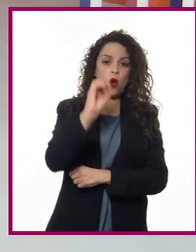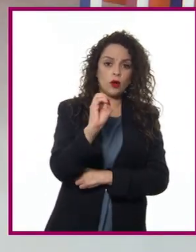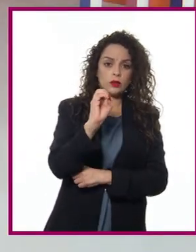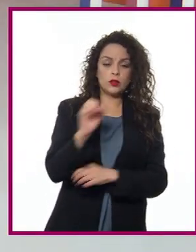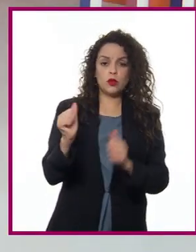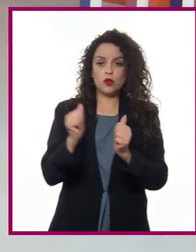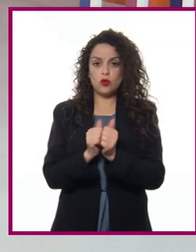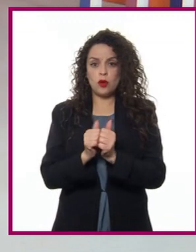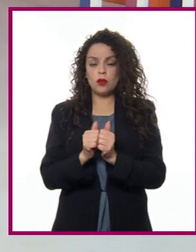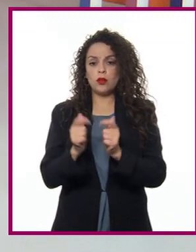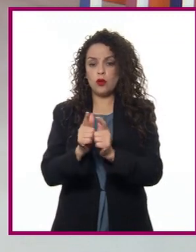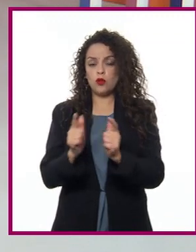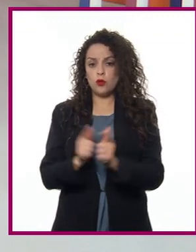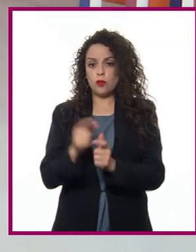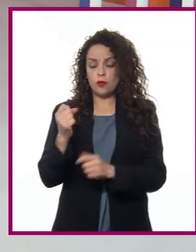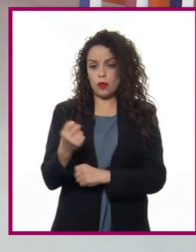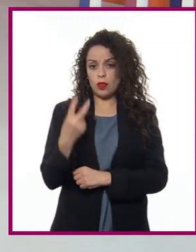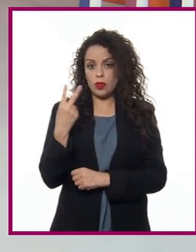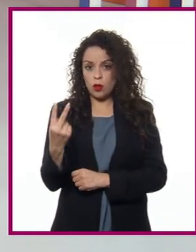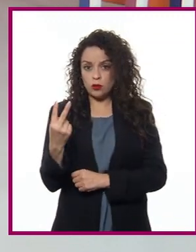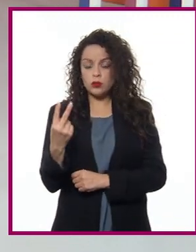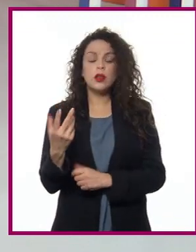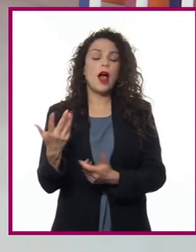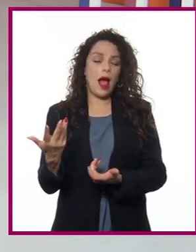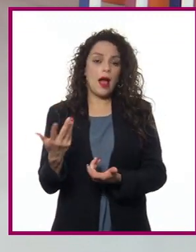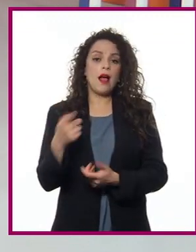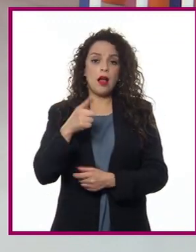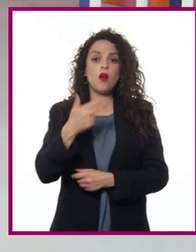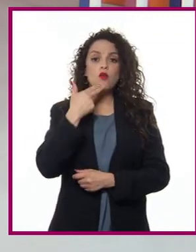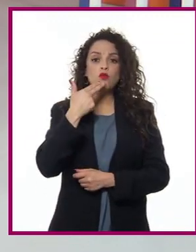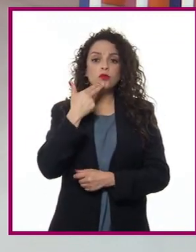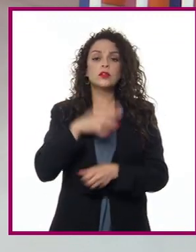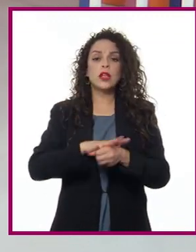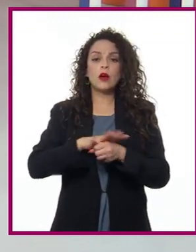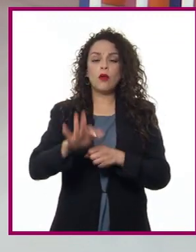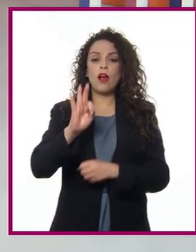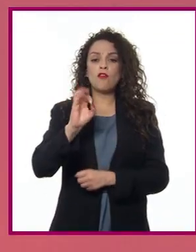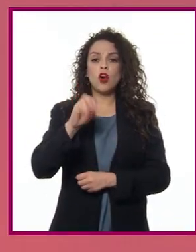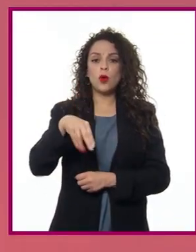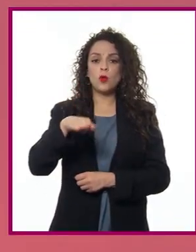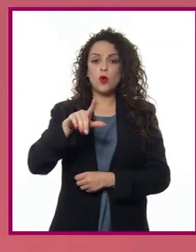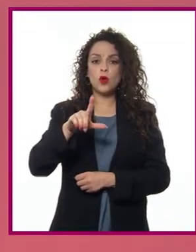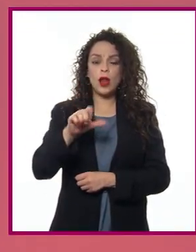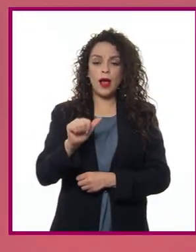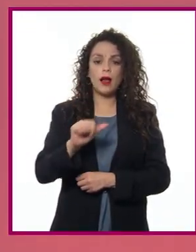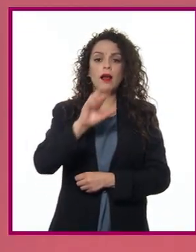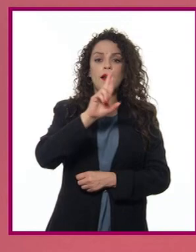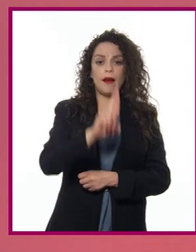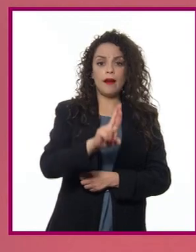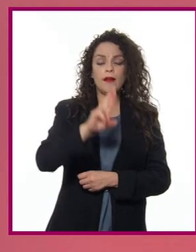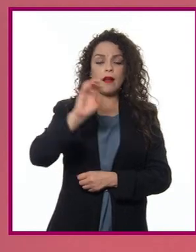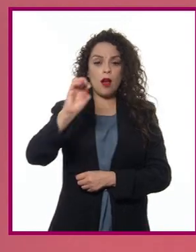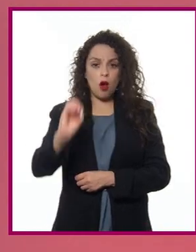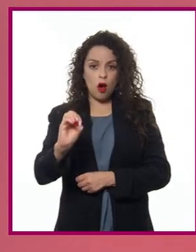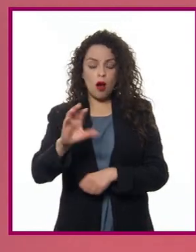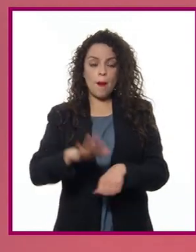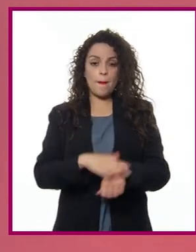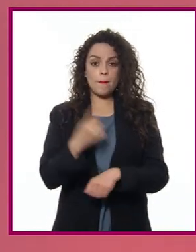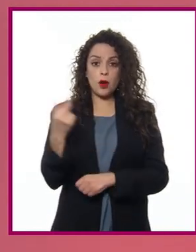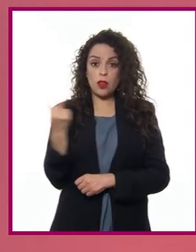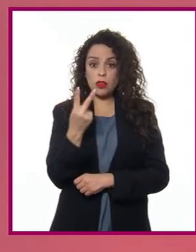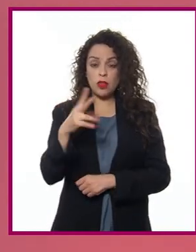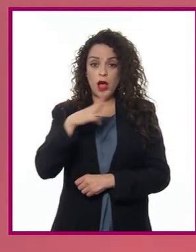los elementos del grupo 2, la fórmula que pueden utilizar es RO, debido a que ambos